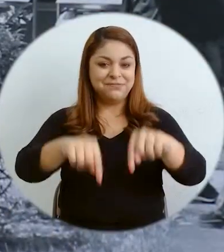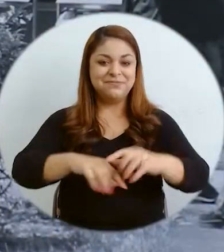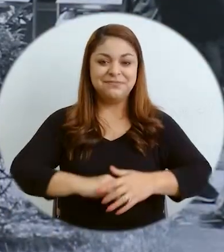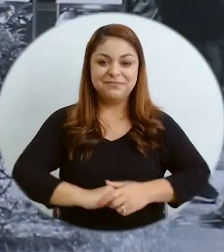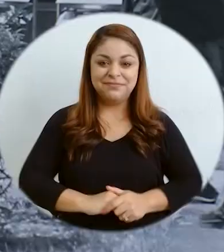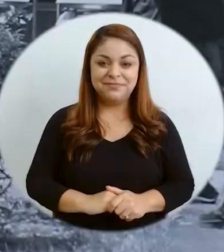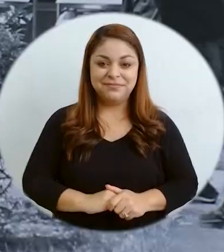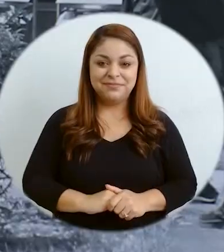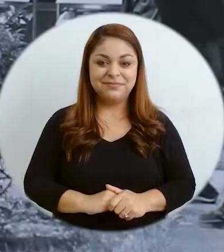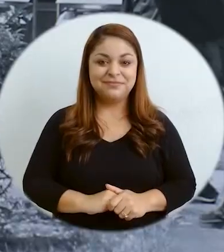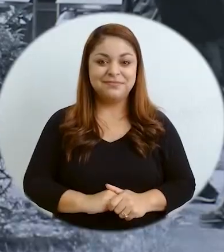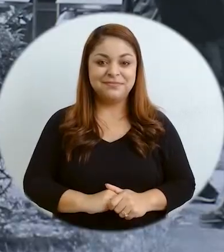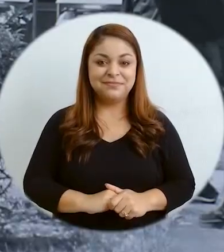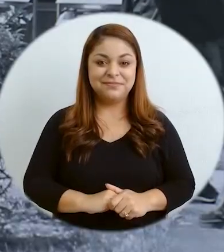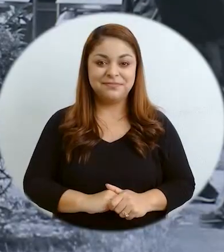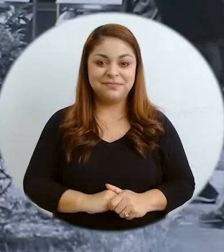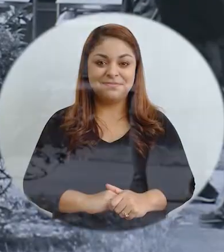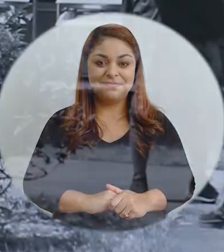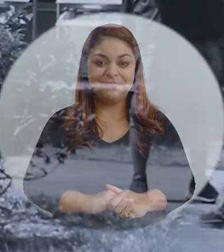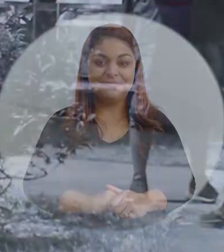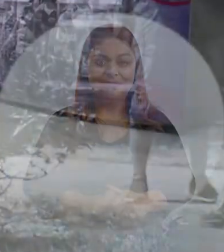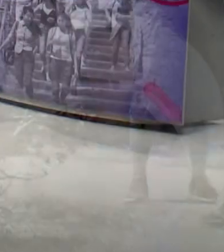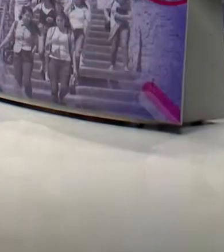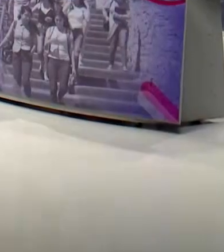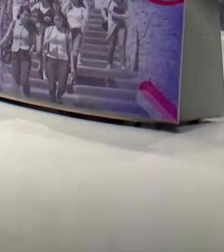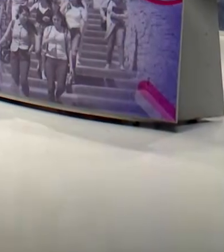una mirada que ya revisamos.